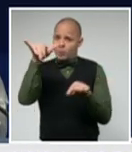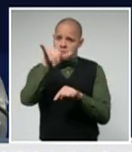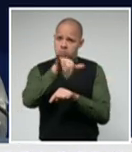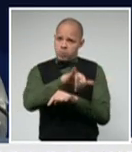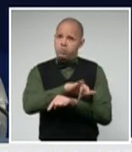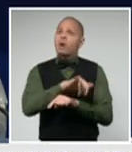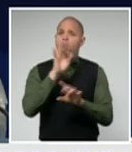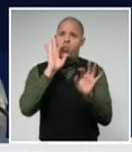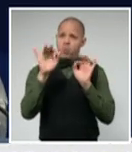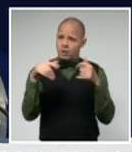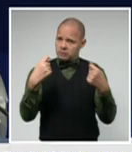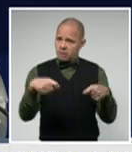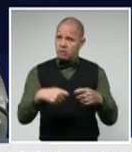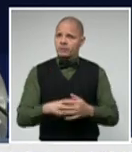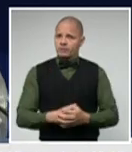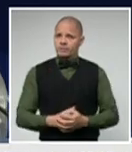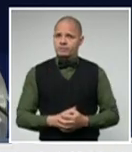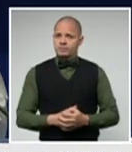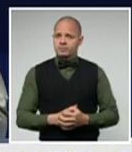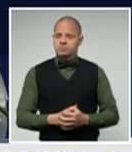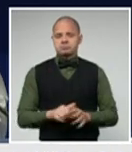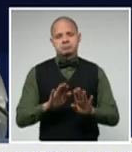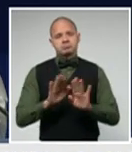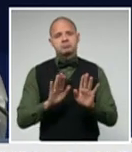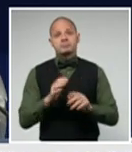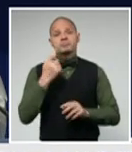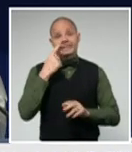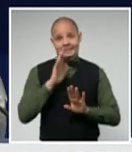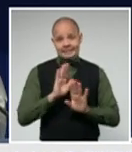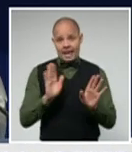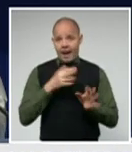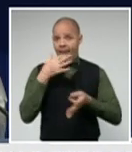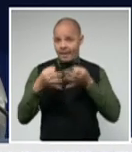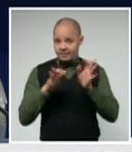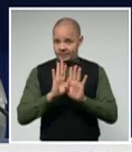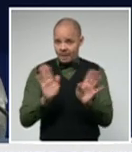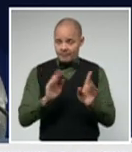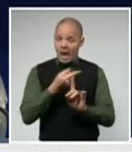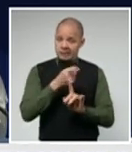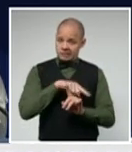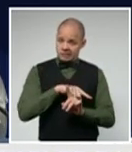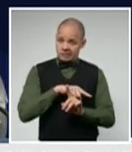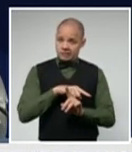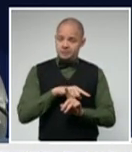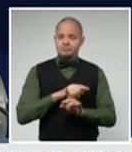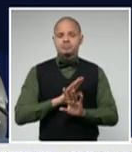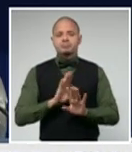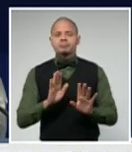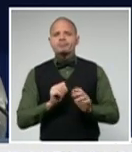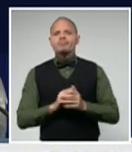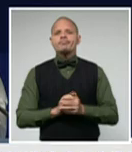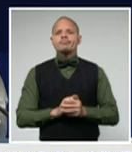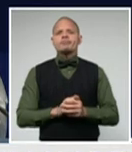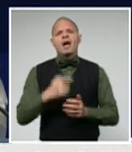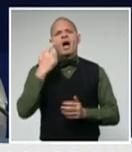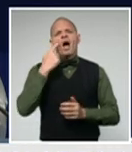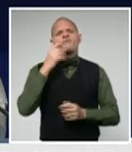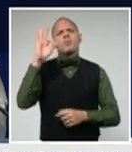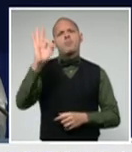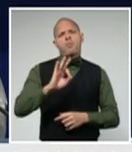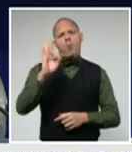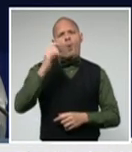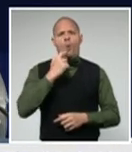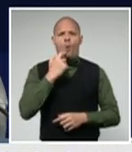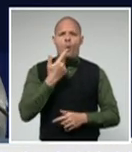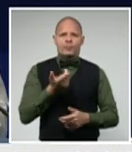todavía es un poco mayor. Con este comportamiento de la incidencia en el día de ayer, pues la tasa de